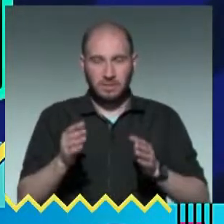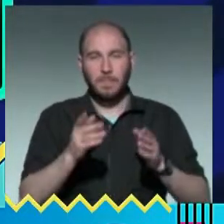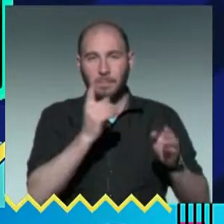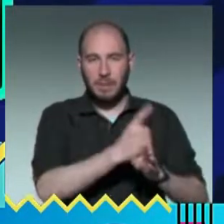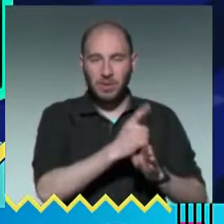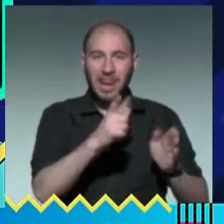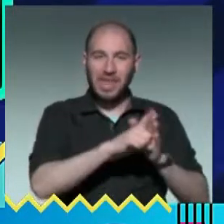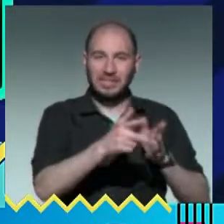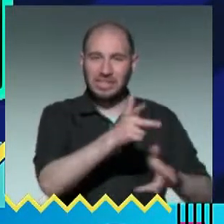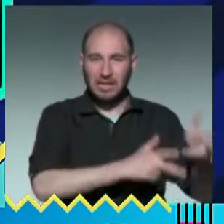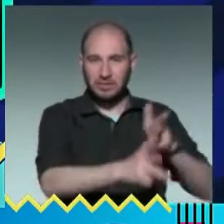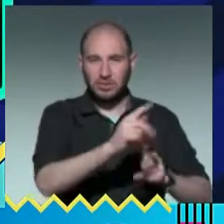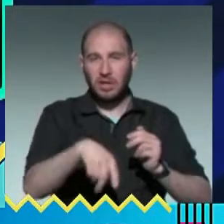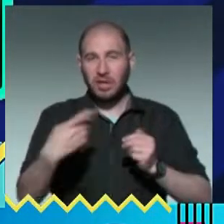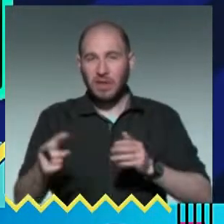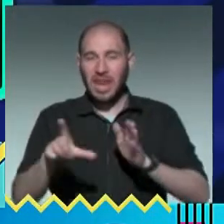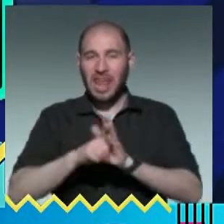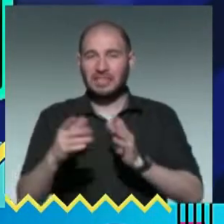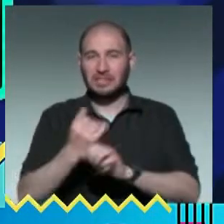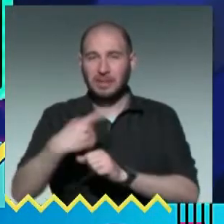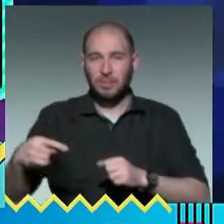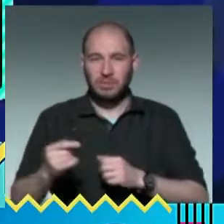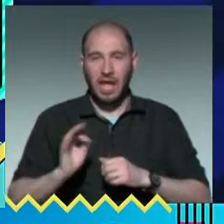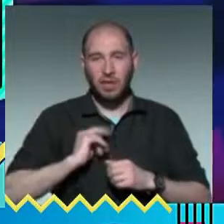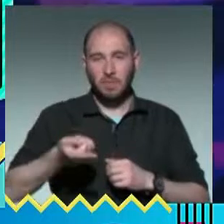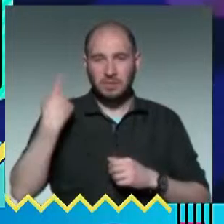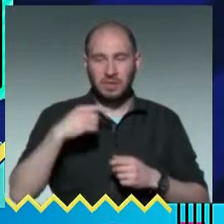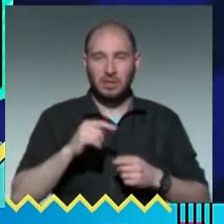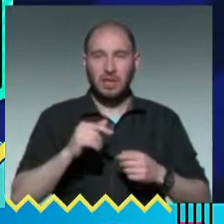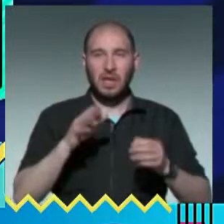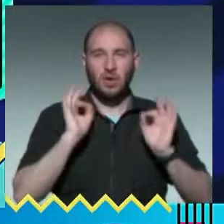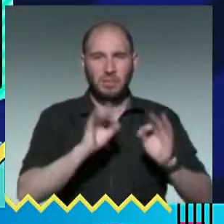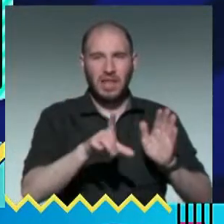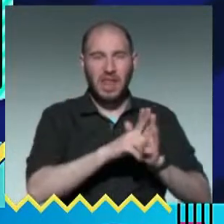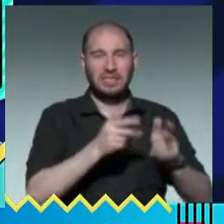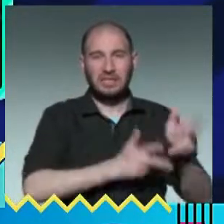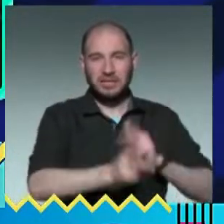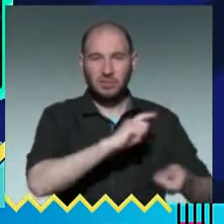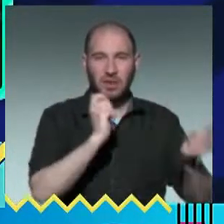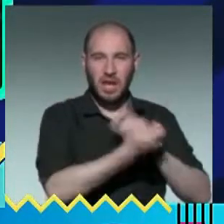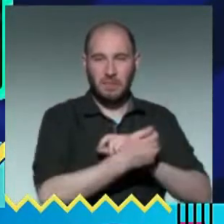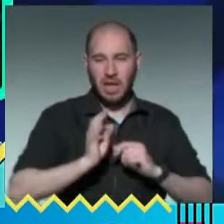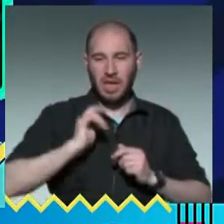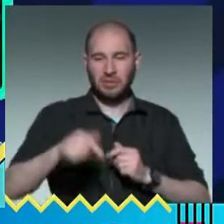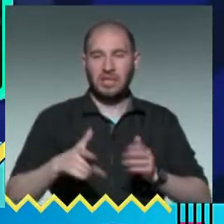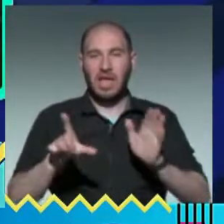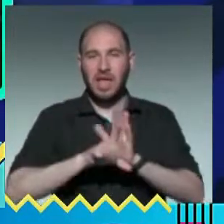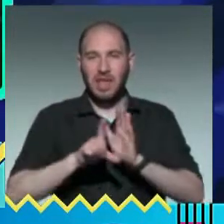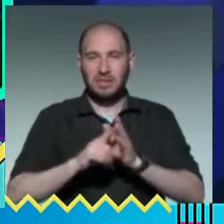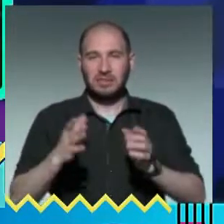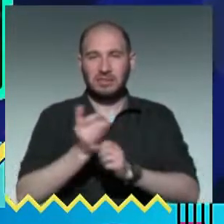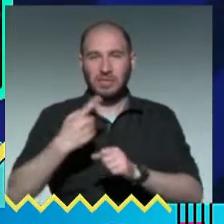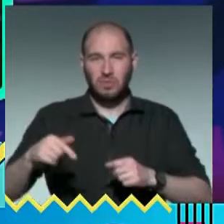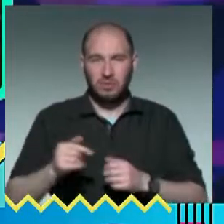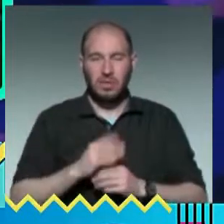Primero una ley de tránsito y luego la ley de transporte. El año pasado se modificó integralmente la ley de tránsito y este año la ley de